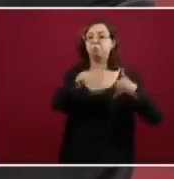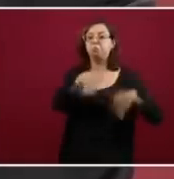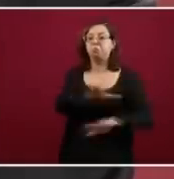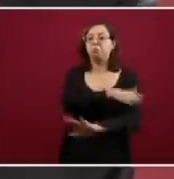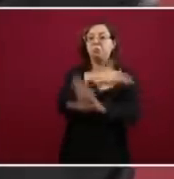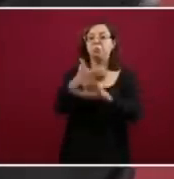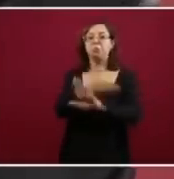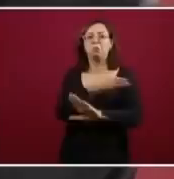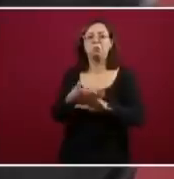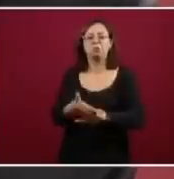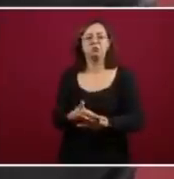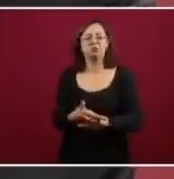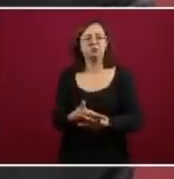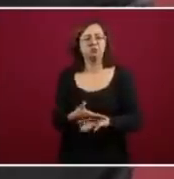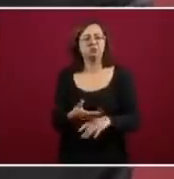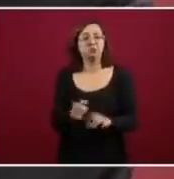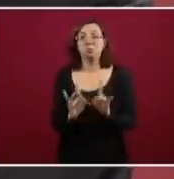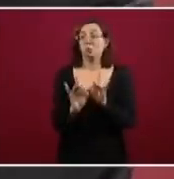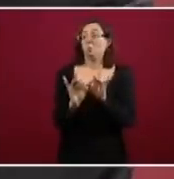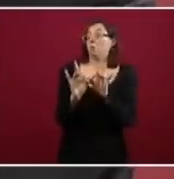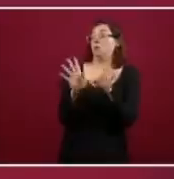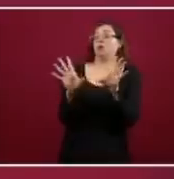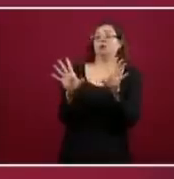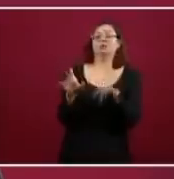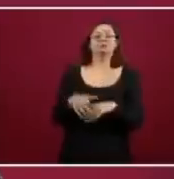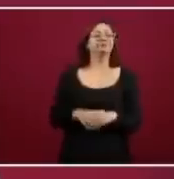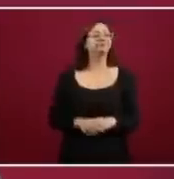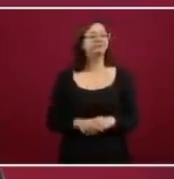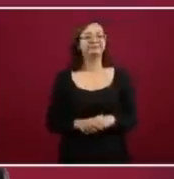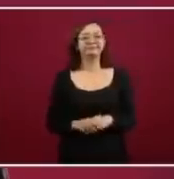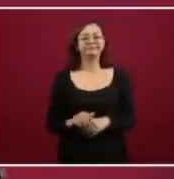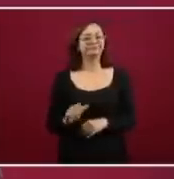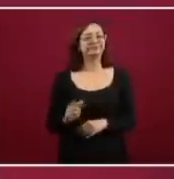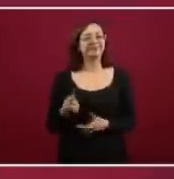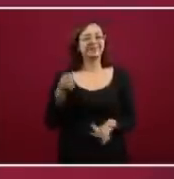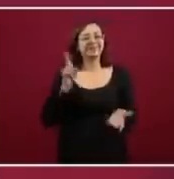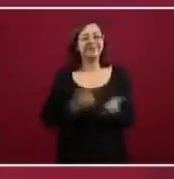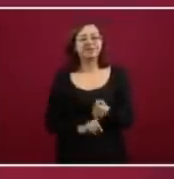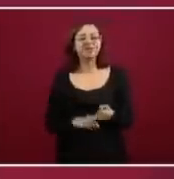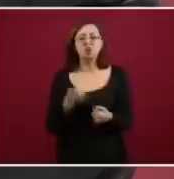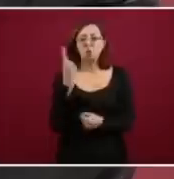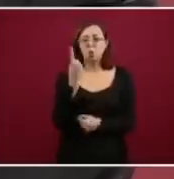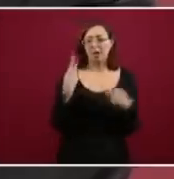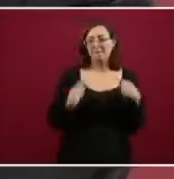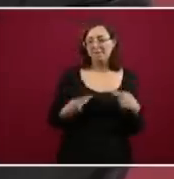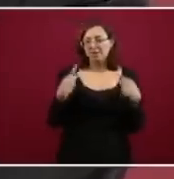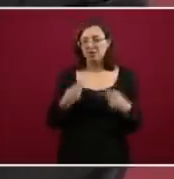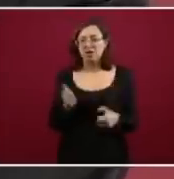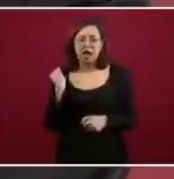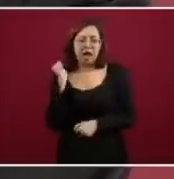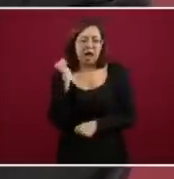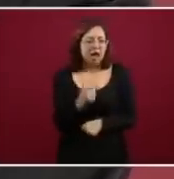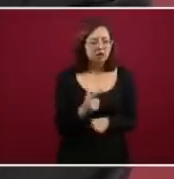no es espontáneo hay alguien que está meciendo la cuna